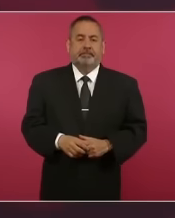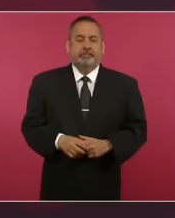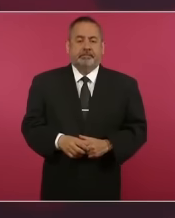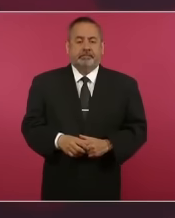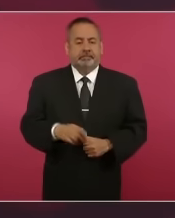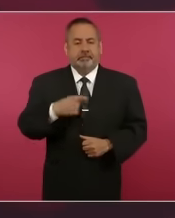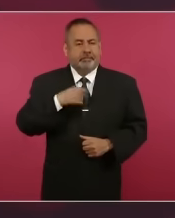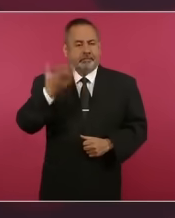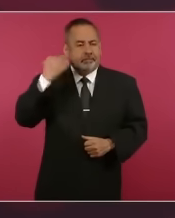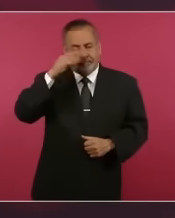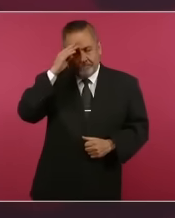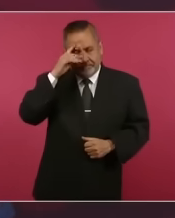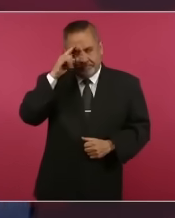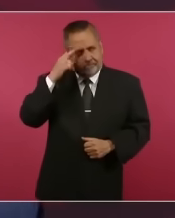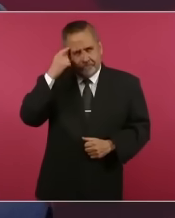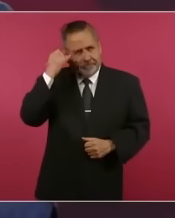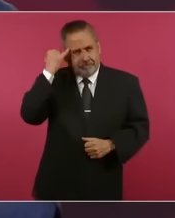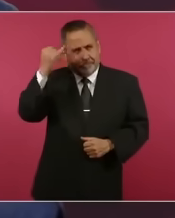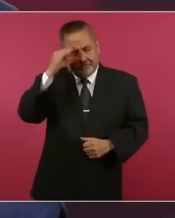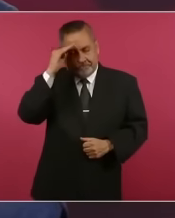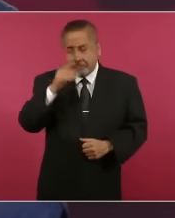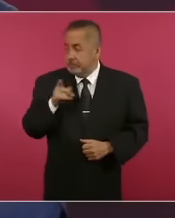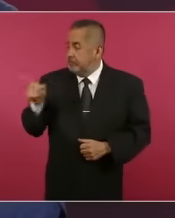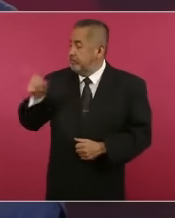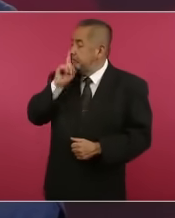callar al presidente?